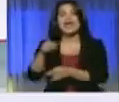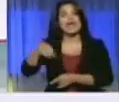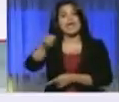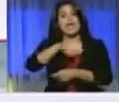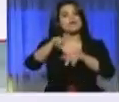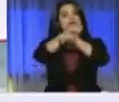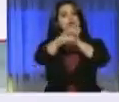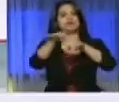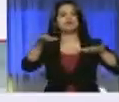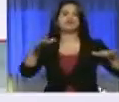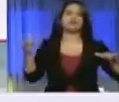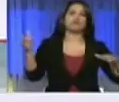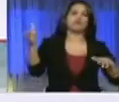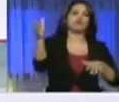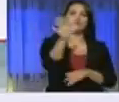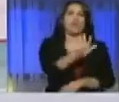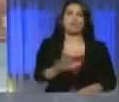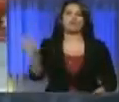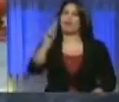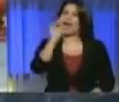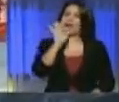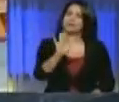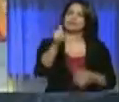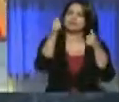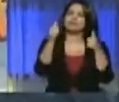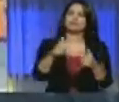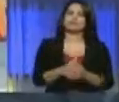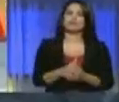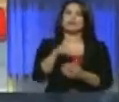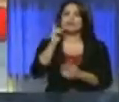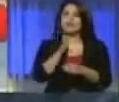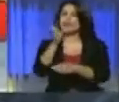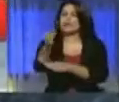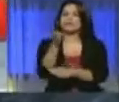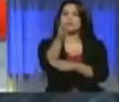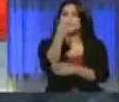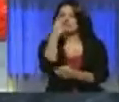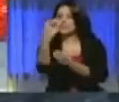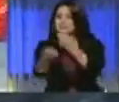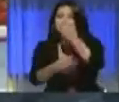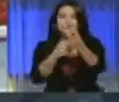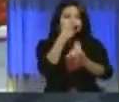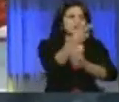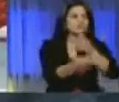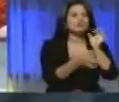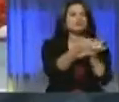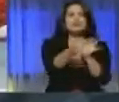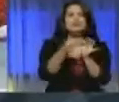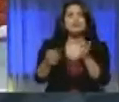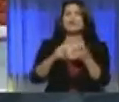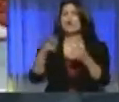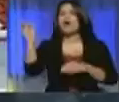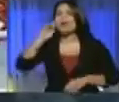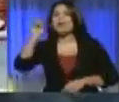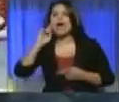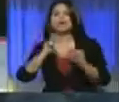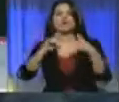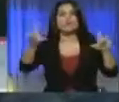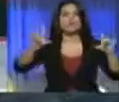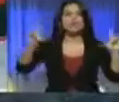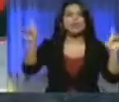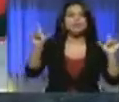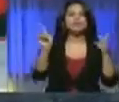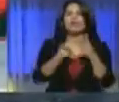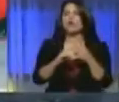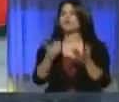ser, compañero, pueblo por pueblo, municipio por municipio, hablando en la radio, hablando en la televisión local, hablando en la